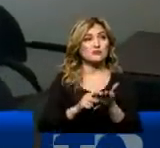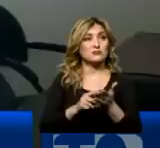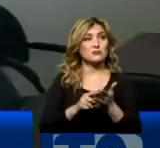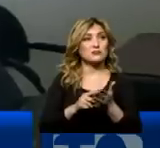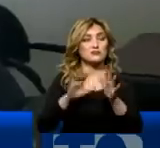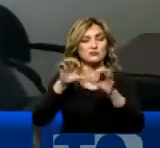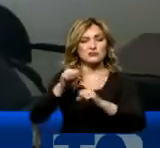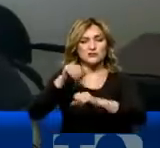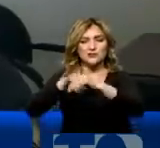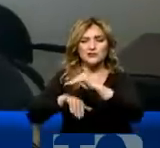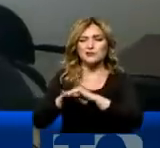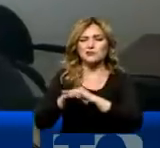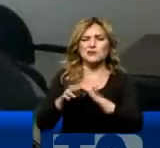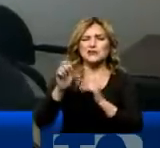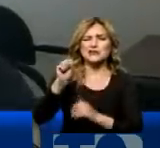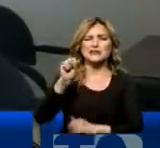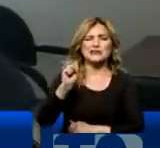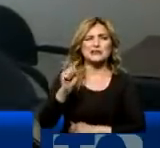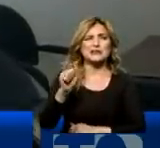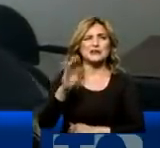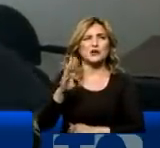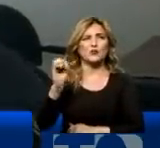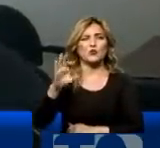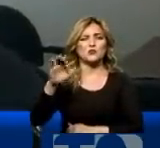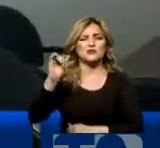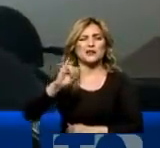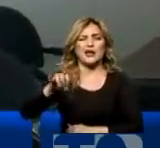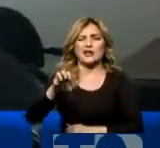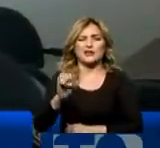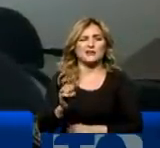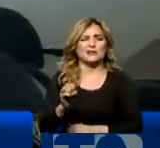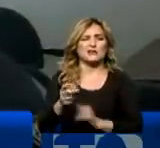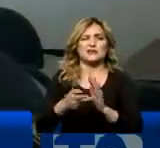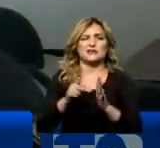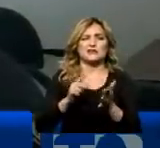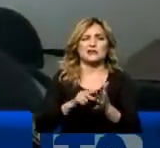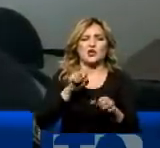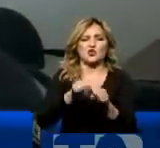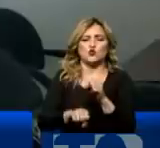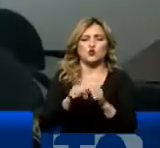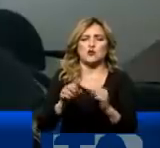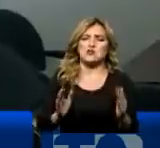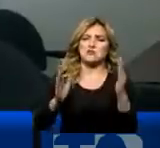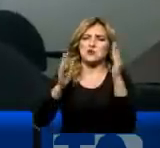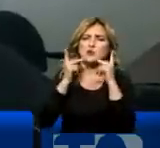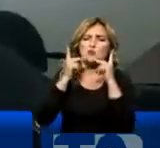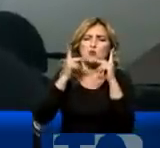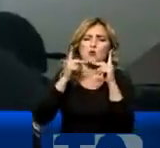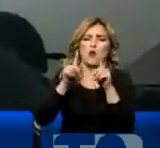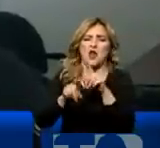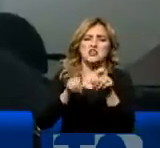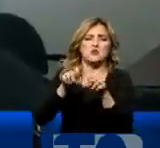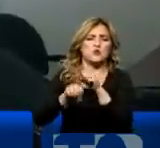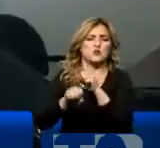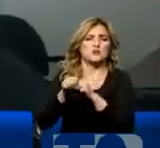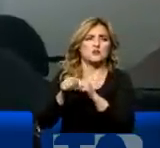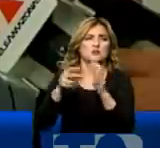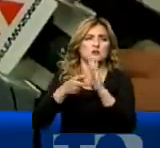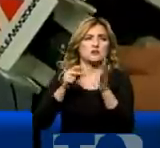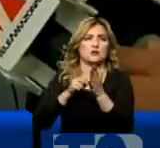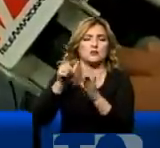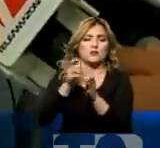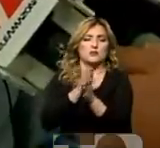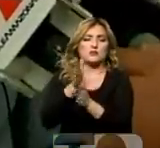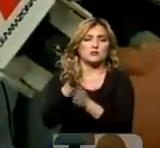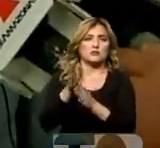sabotaje? ¿Qué significa el delito de destrucción de bienes públicos, destrucción de archivos? Eso tiene que decirnos un perito.